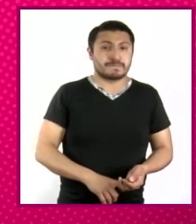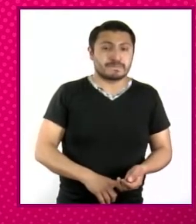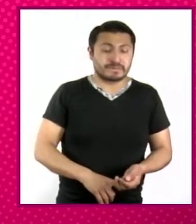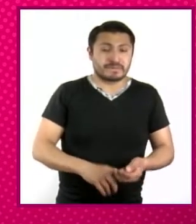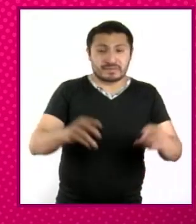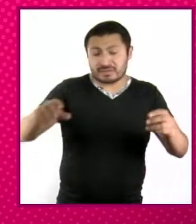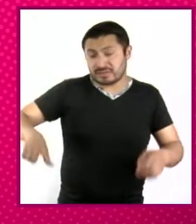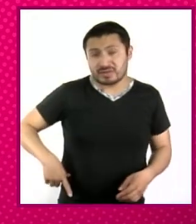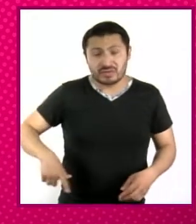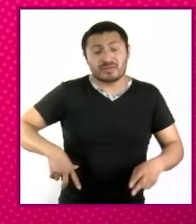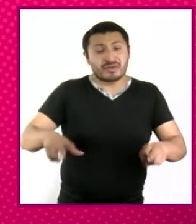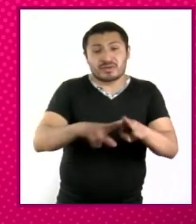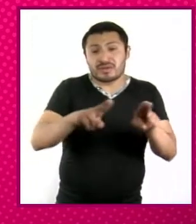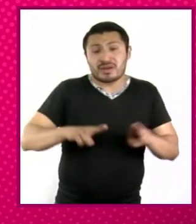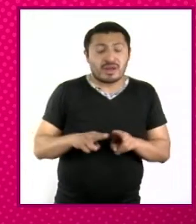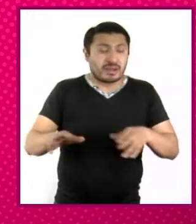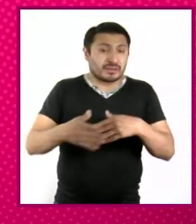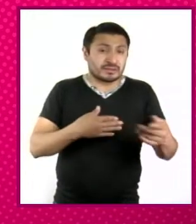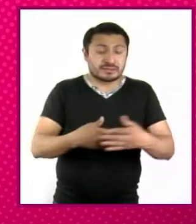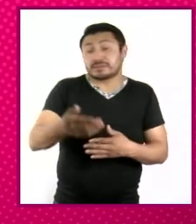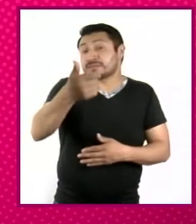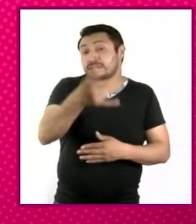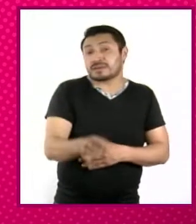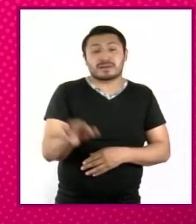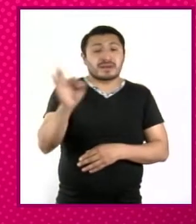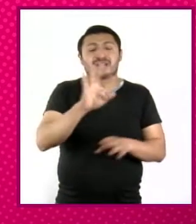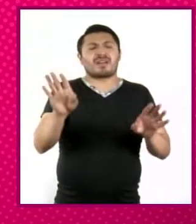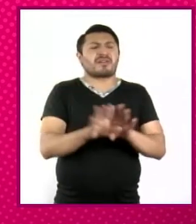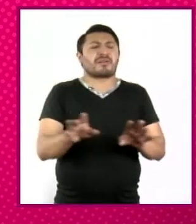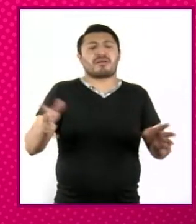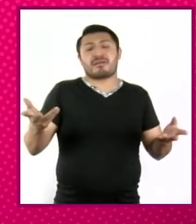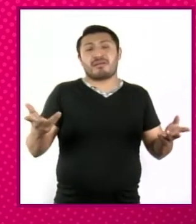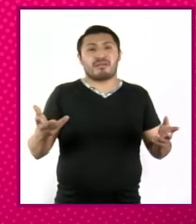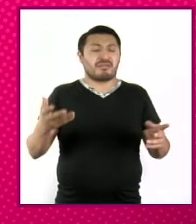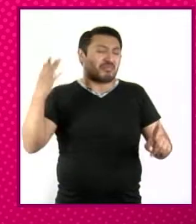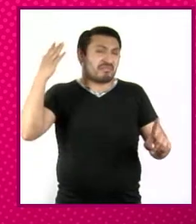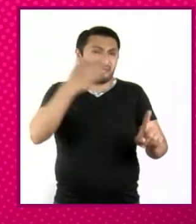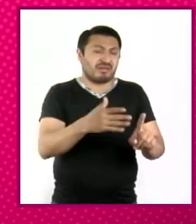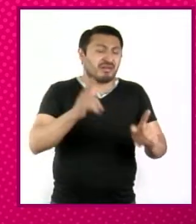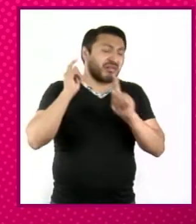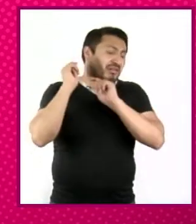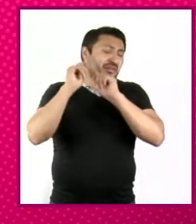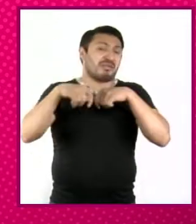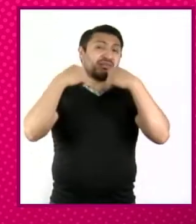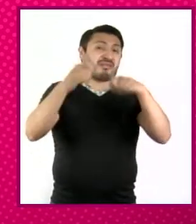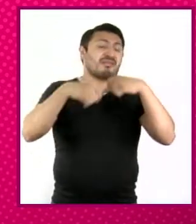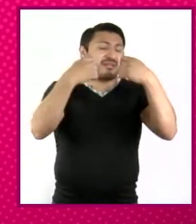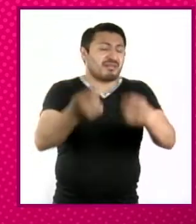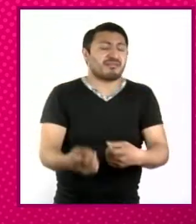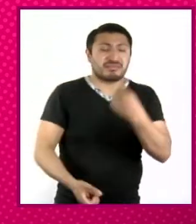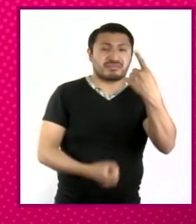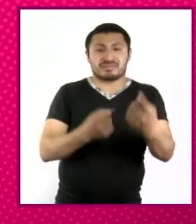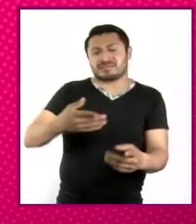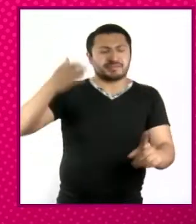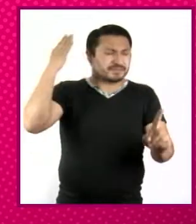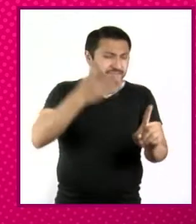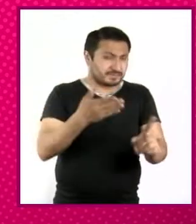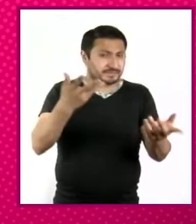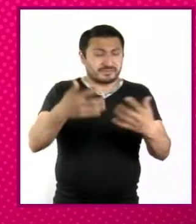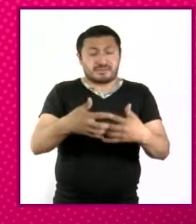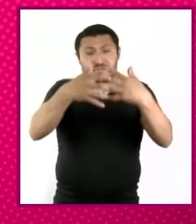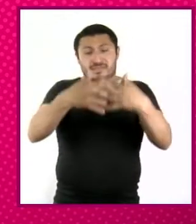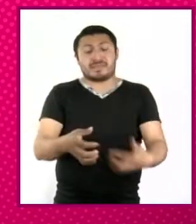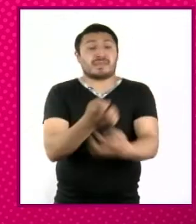actuales. Y es una manera quizá muy lineal, insisto, a veces muy tradicional desde algunos puntos de vista o algunos sistemas